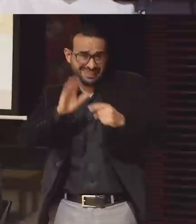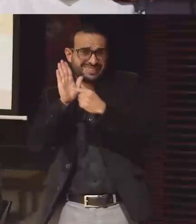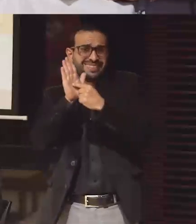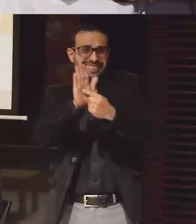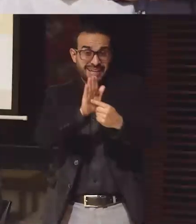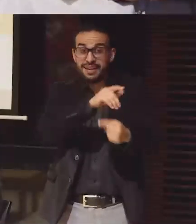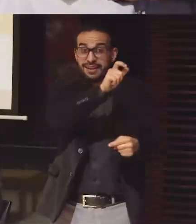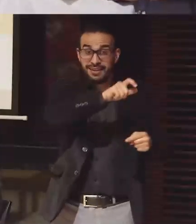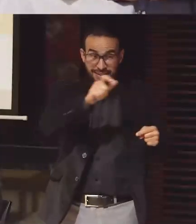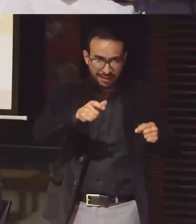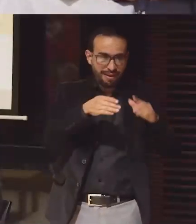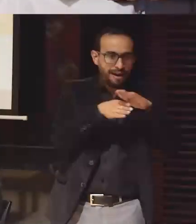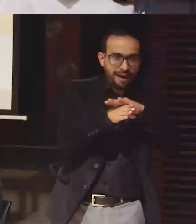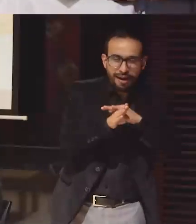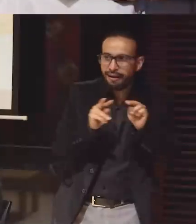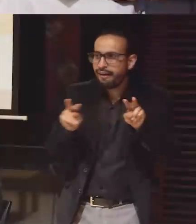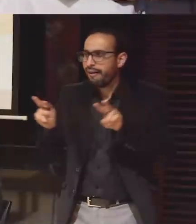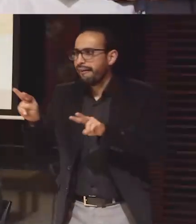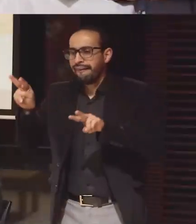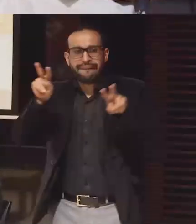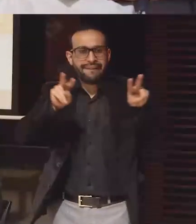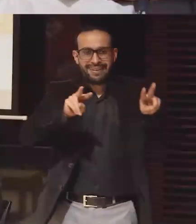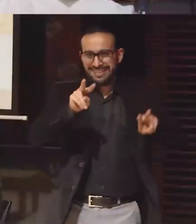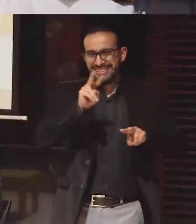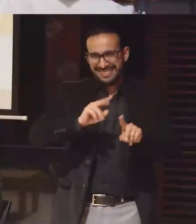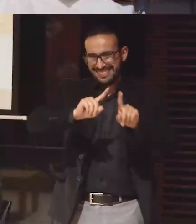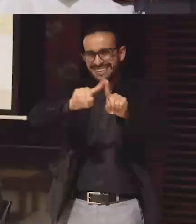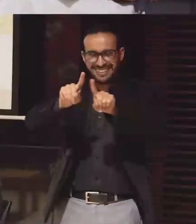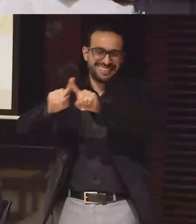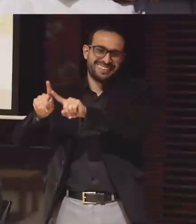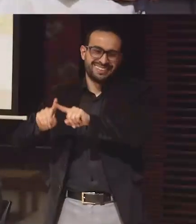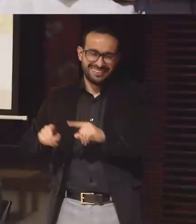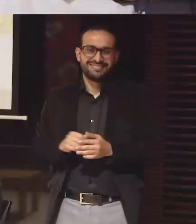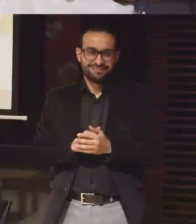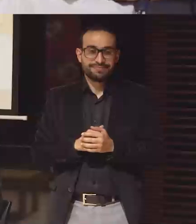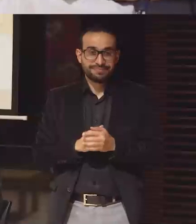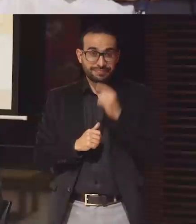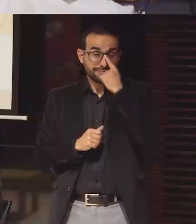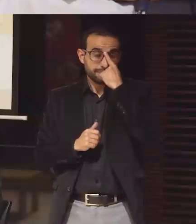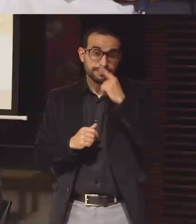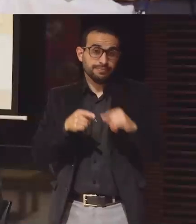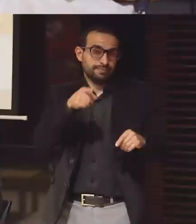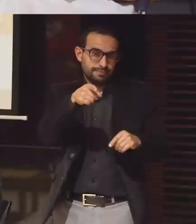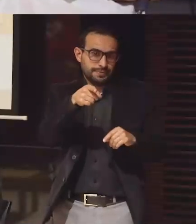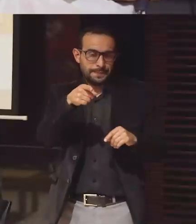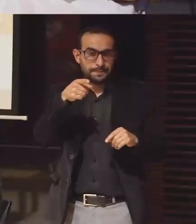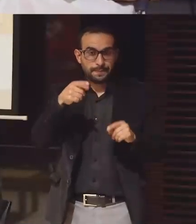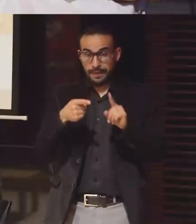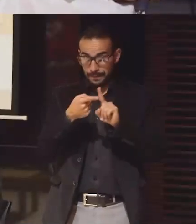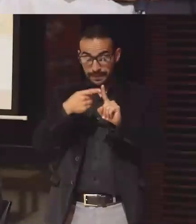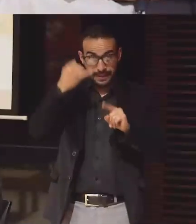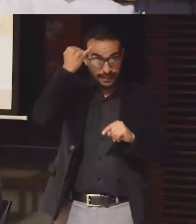hablamos de economías culturales. Entonces está la formalización de la idea,